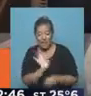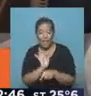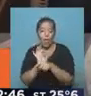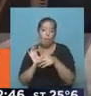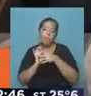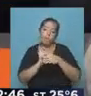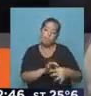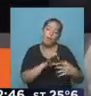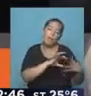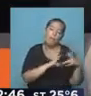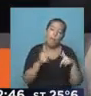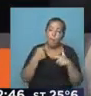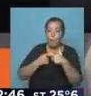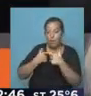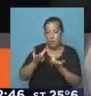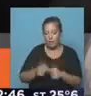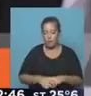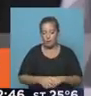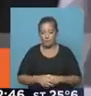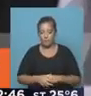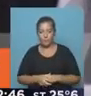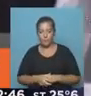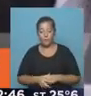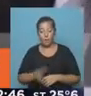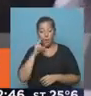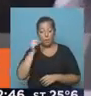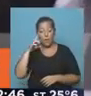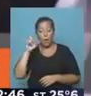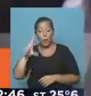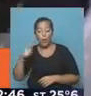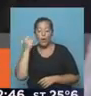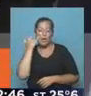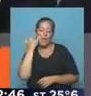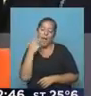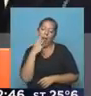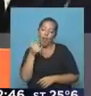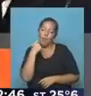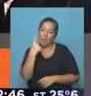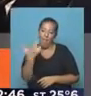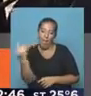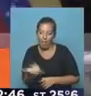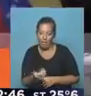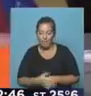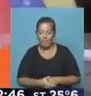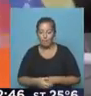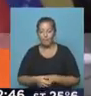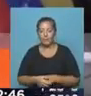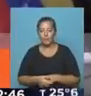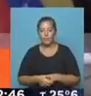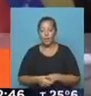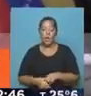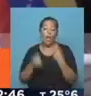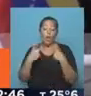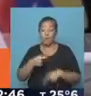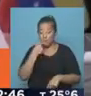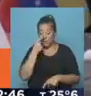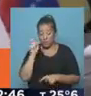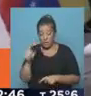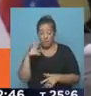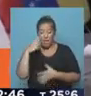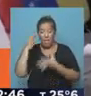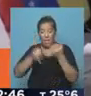contexto político que les toca por época lo miras a Raúl y Raúl seguro tiene algo para decir sí claro me dig ha hay elementos interesantes para para